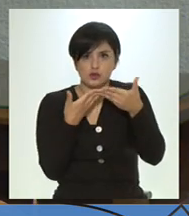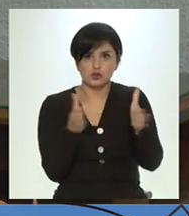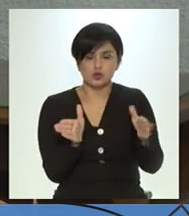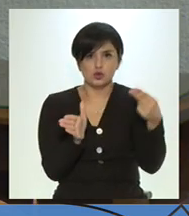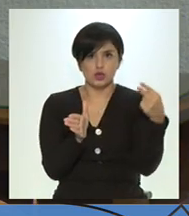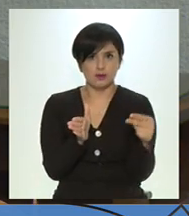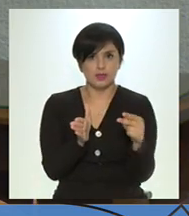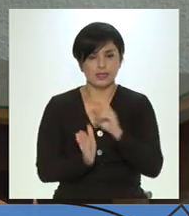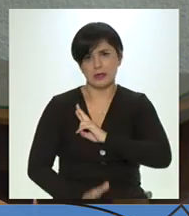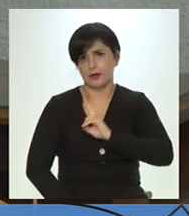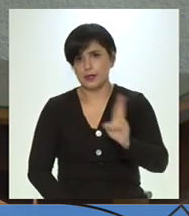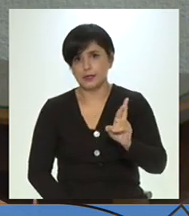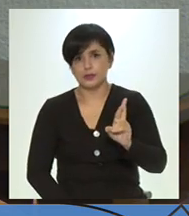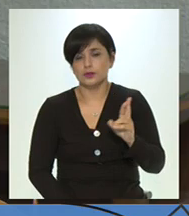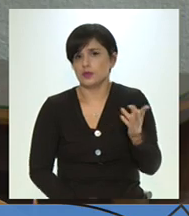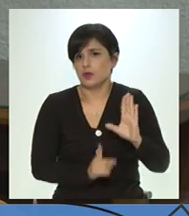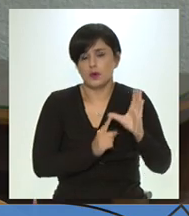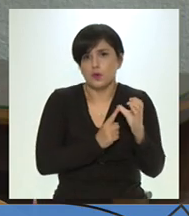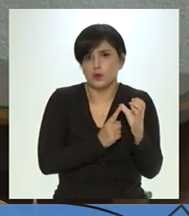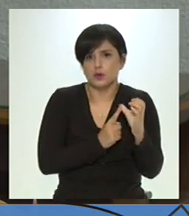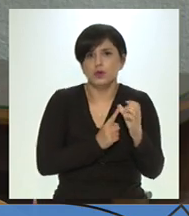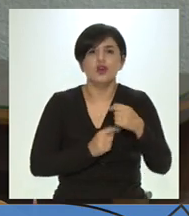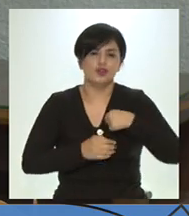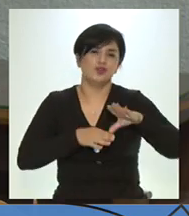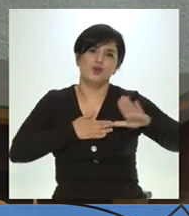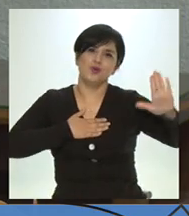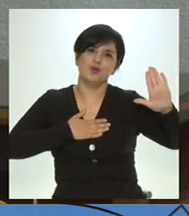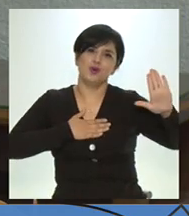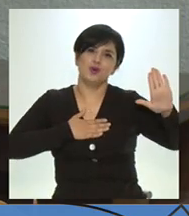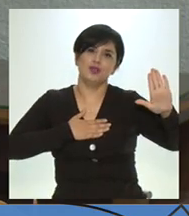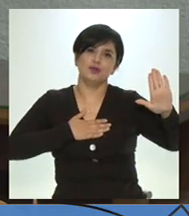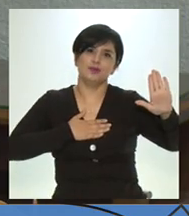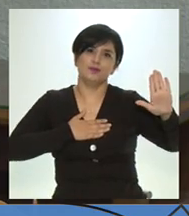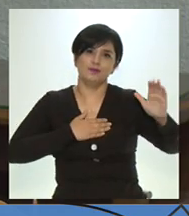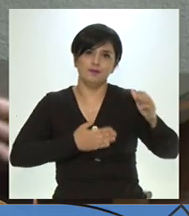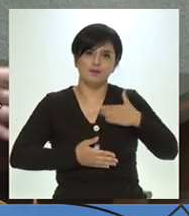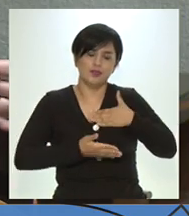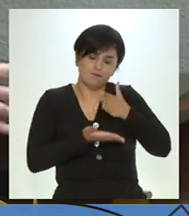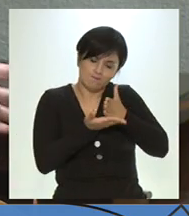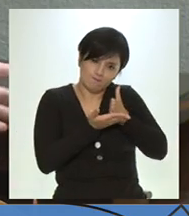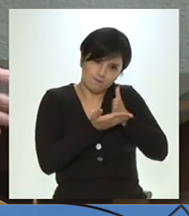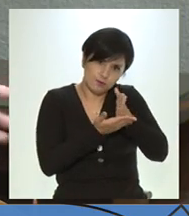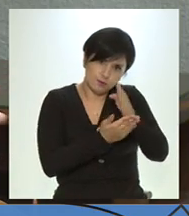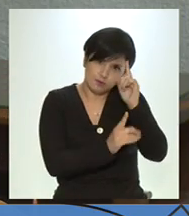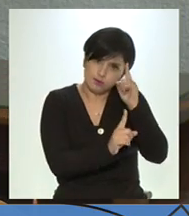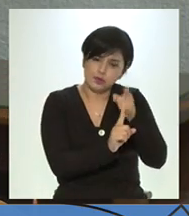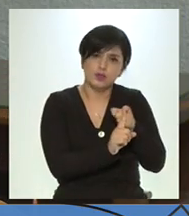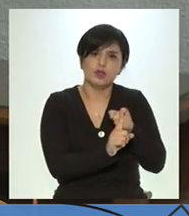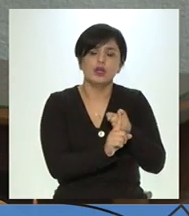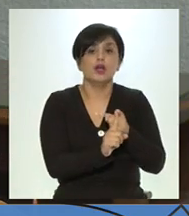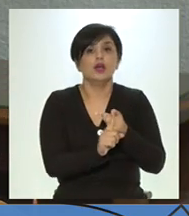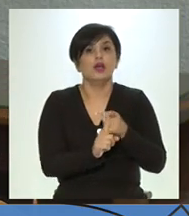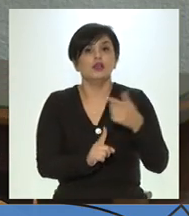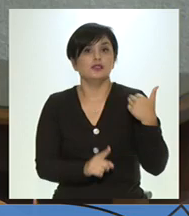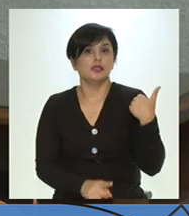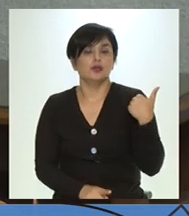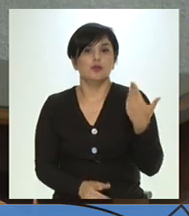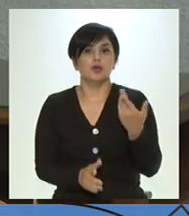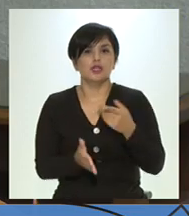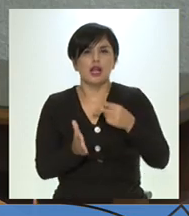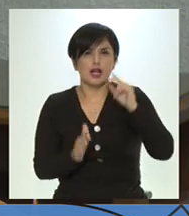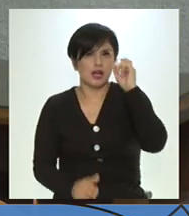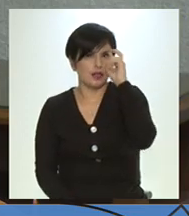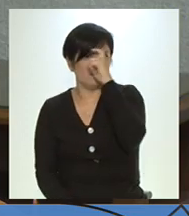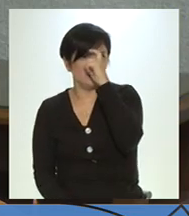religiosa y de culto comprometo mi lealtad pese a las dificultades anotadas miro al